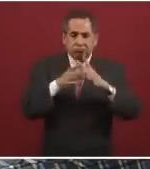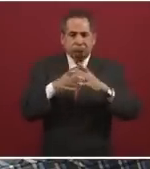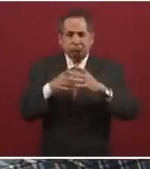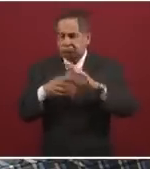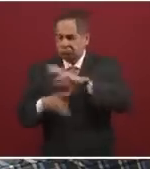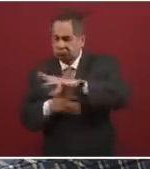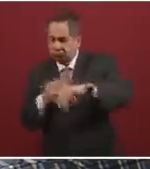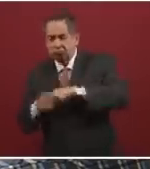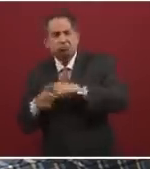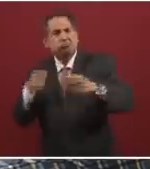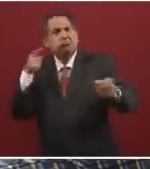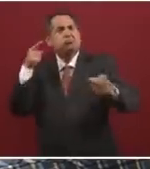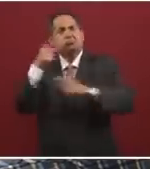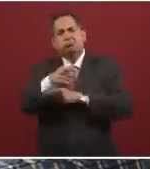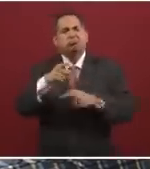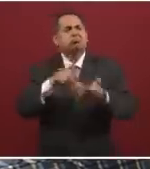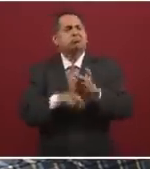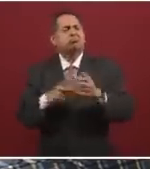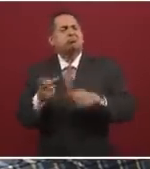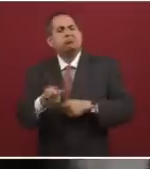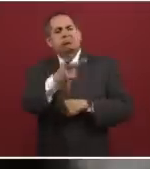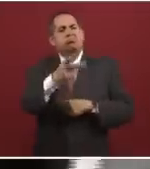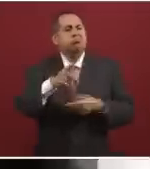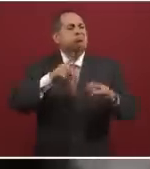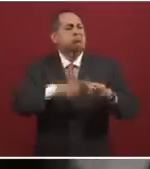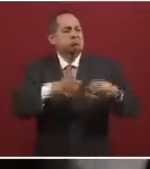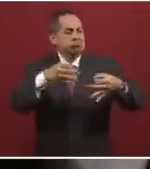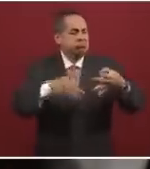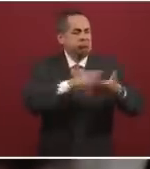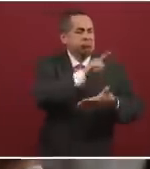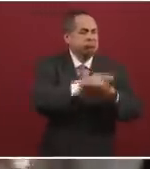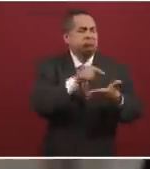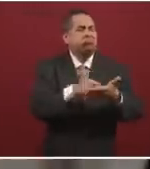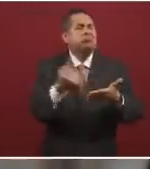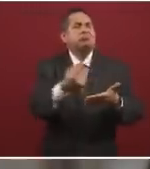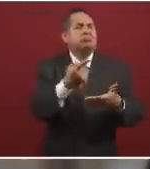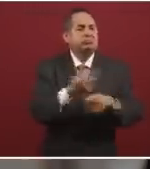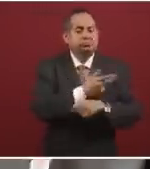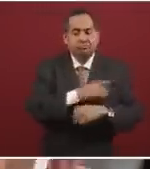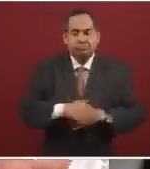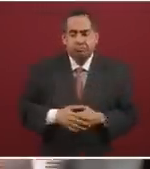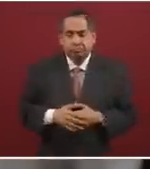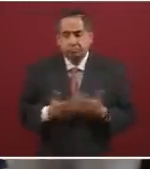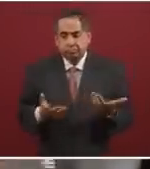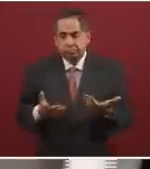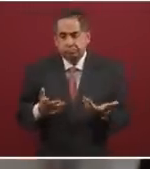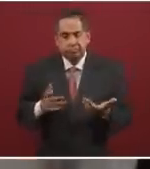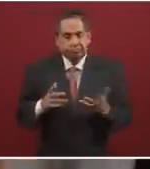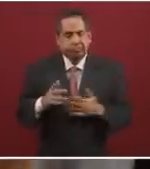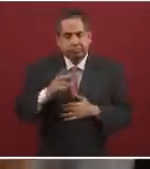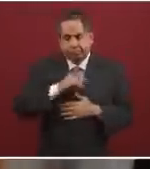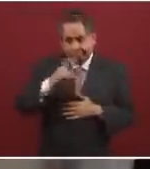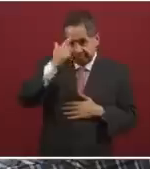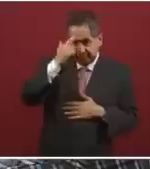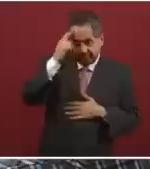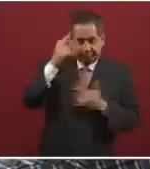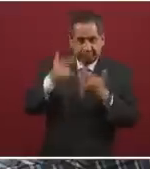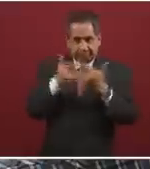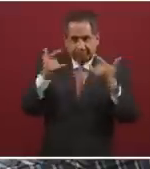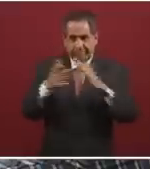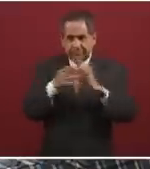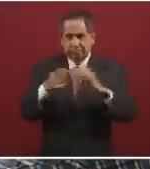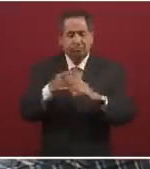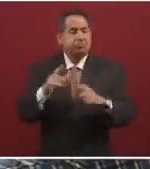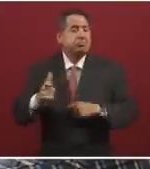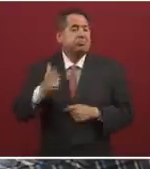por los diputados preguntándole: ¿y lo jurídico qué? Y si no nos vamos tan lejos en la historia,